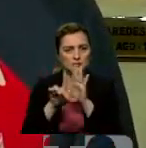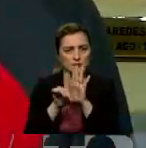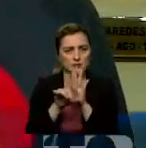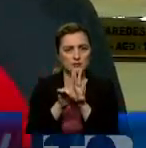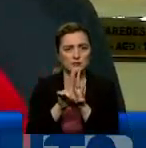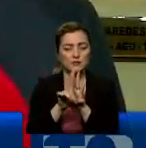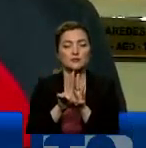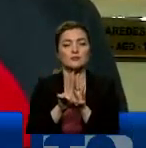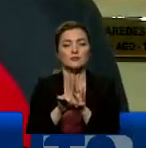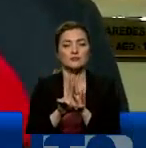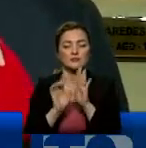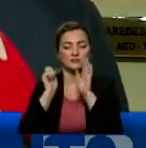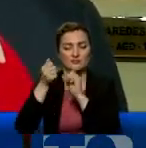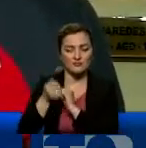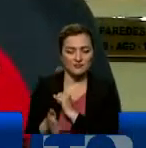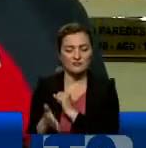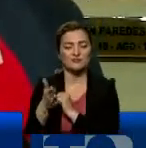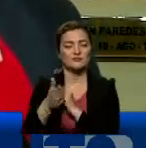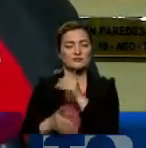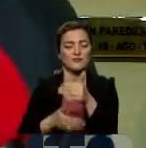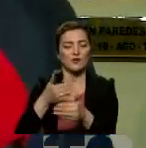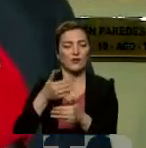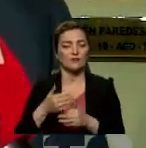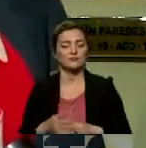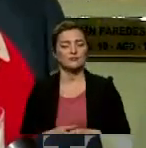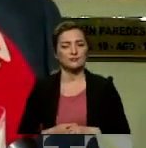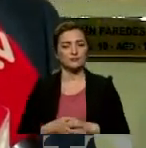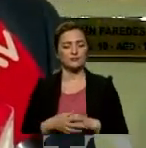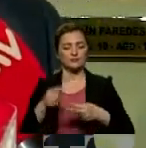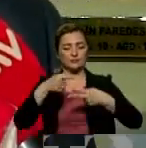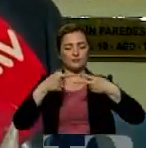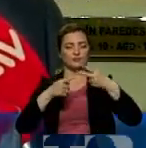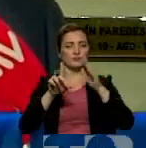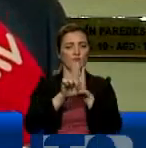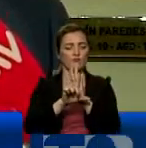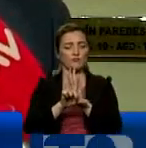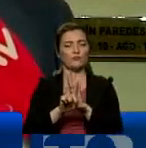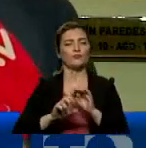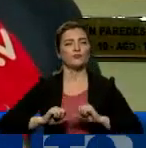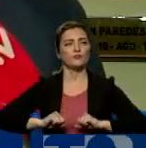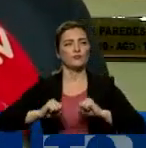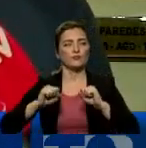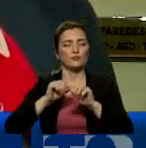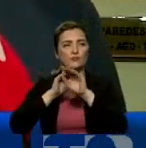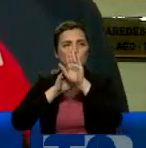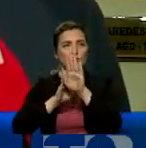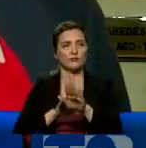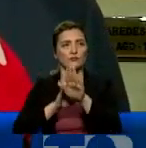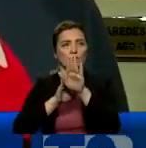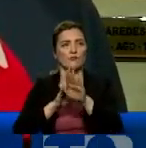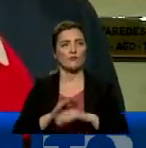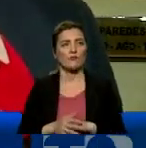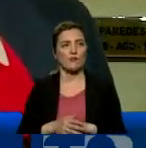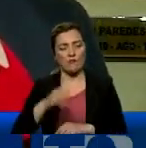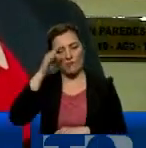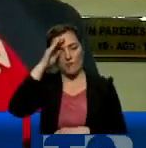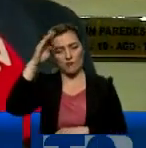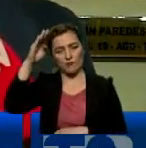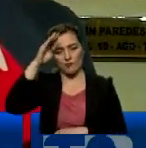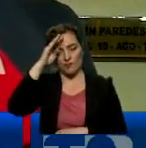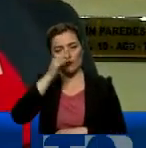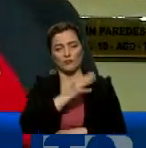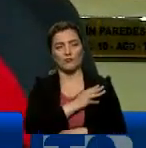ley de acuacultura, que también está en proceso. Con estas dos leyes tenemos prácticamente el respaldo para que la fuerza